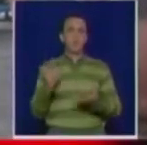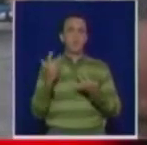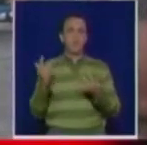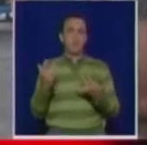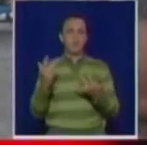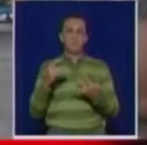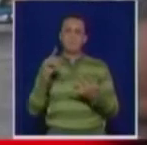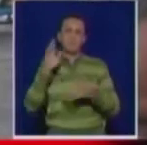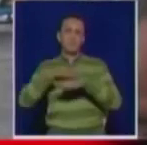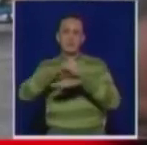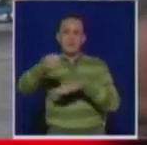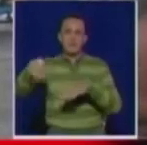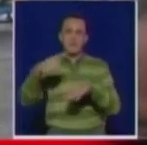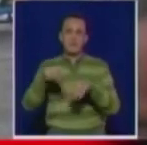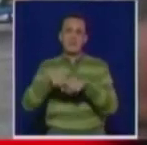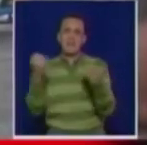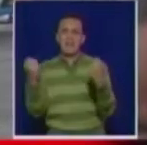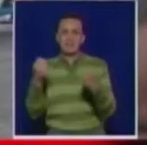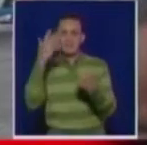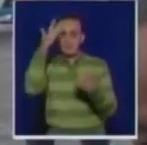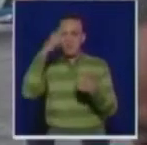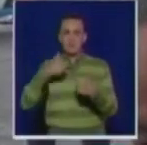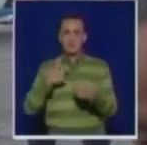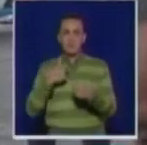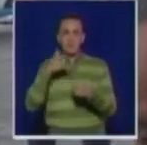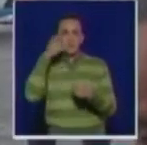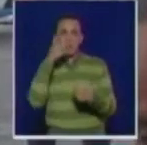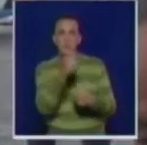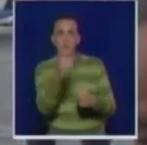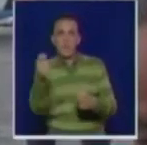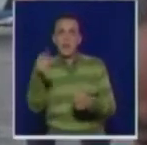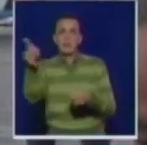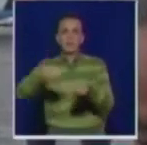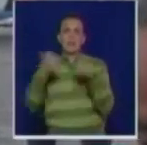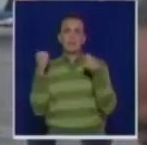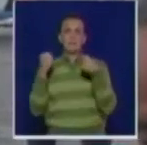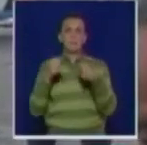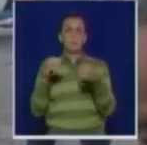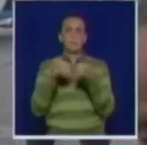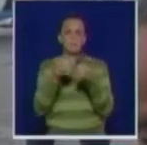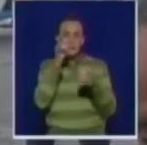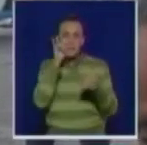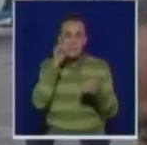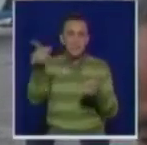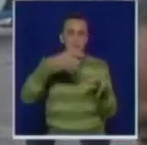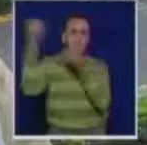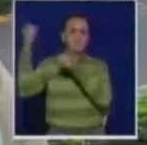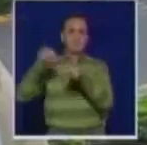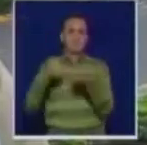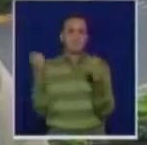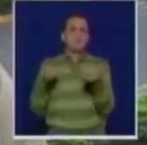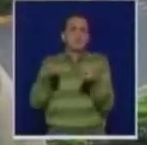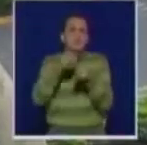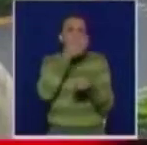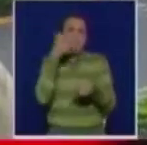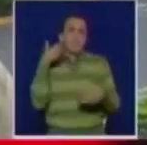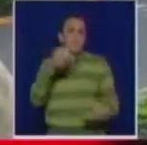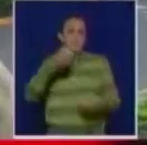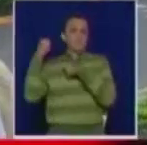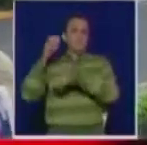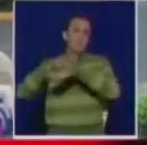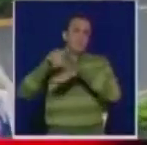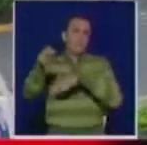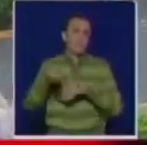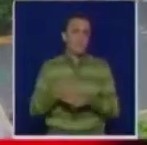que dañar las cámaras, que los celulares. Gracias a Dios, pues vivimos, digámoslo así, que un secuestro. La angustia primero fue cuando